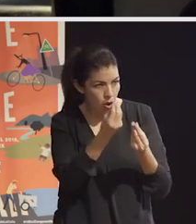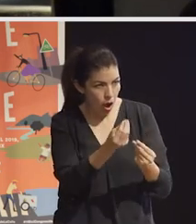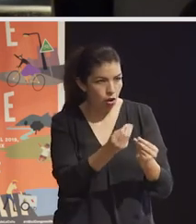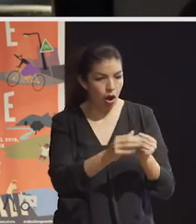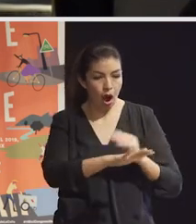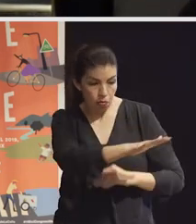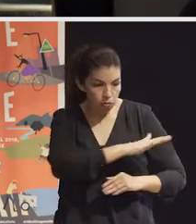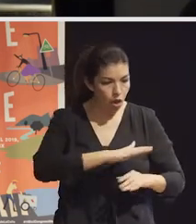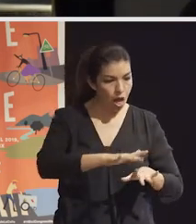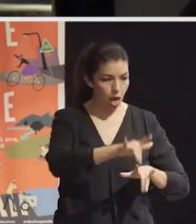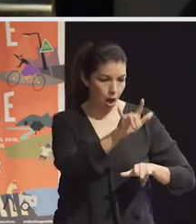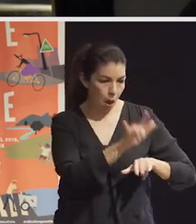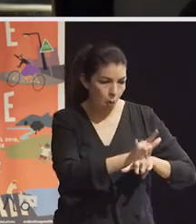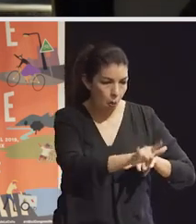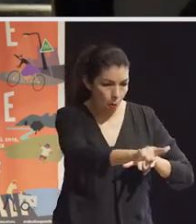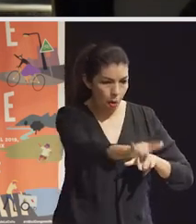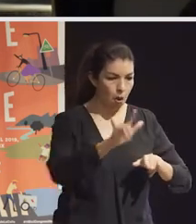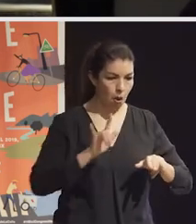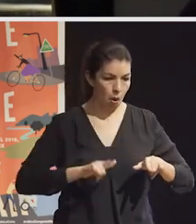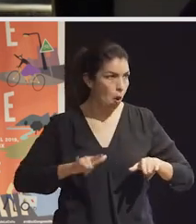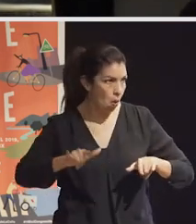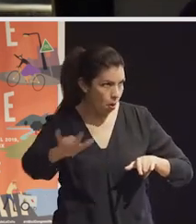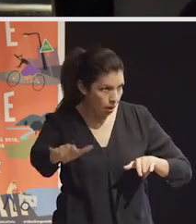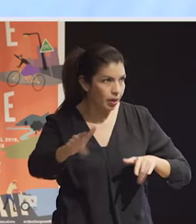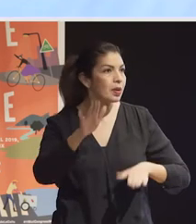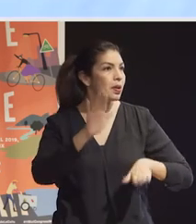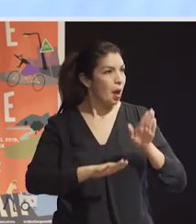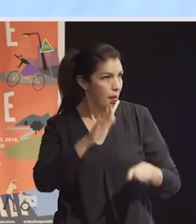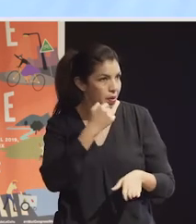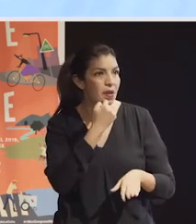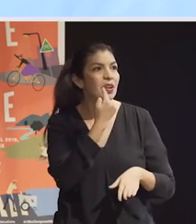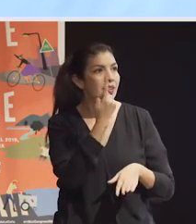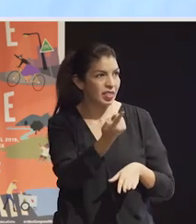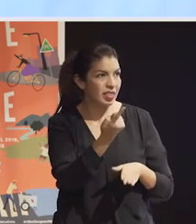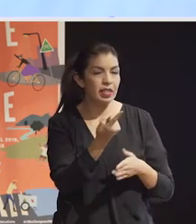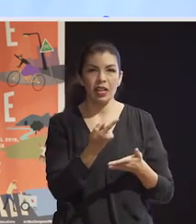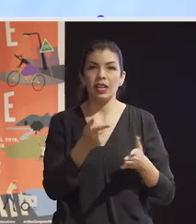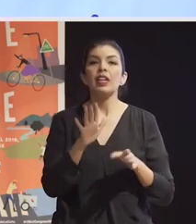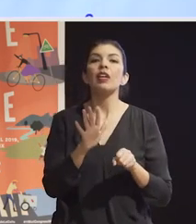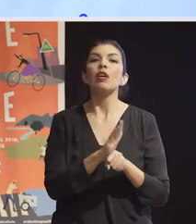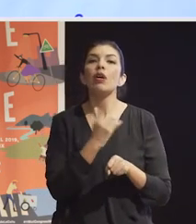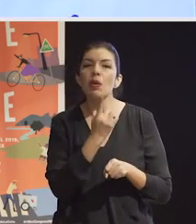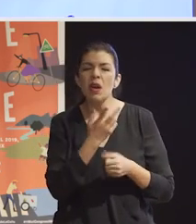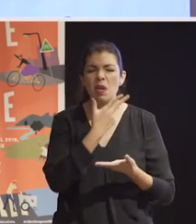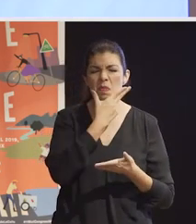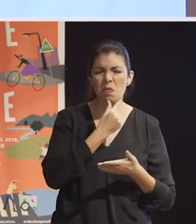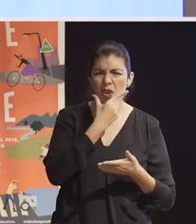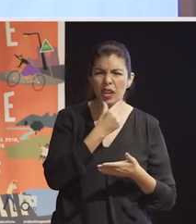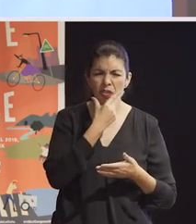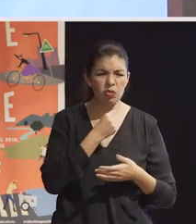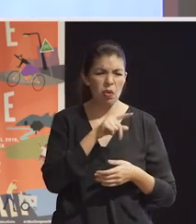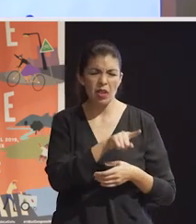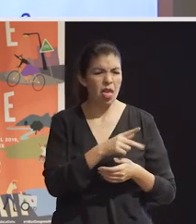el género también de que muchos de esos hombres ocupamos mucho espacio incluso físicamente en el bus no así echado no como a poder